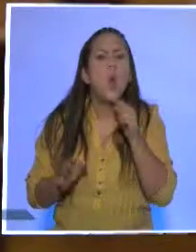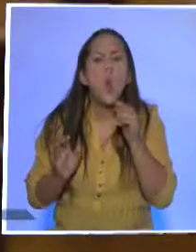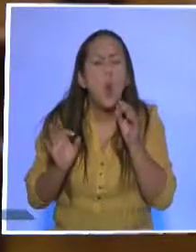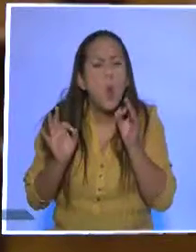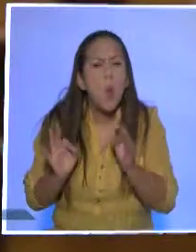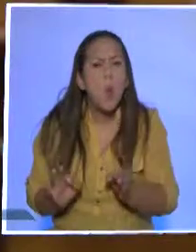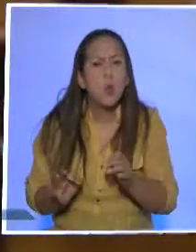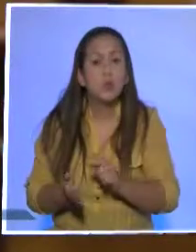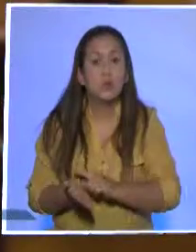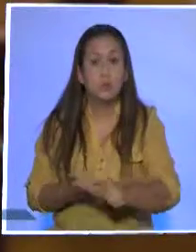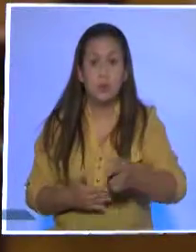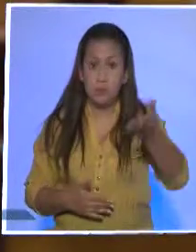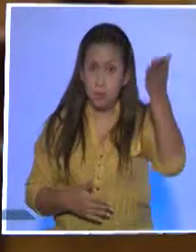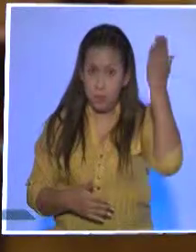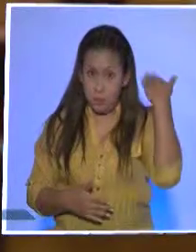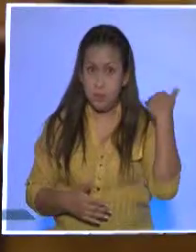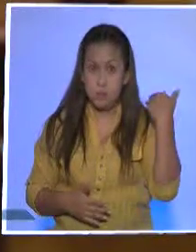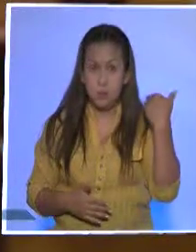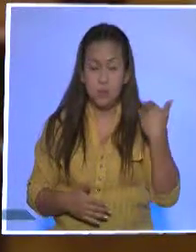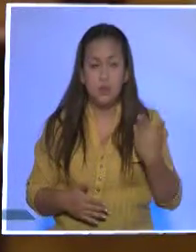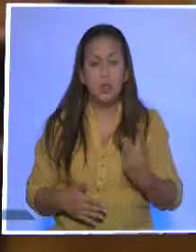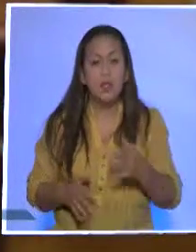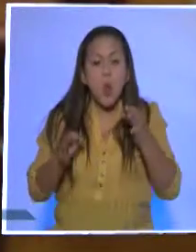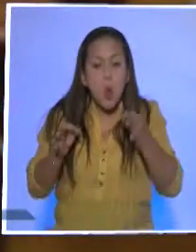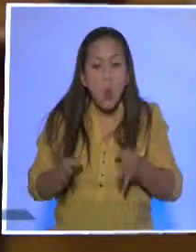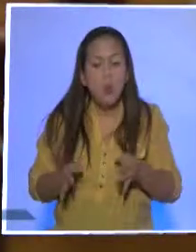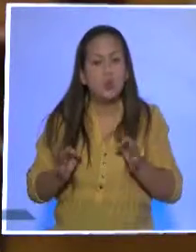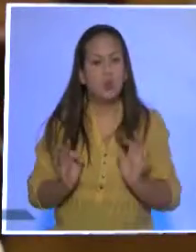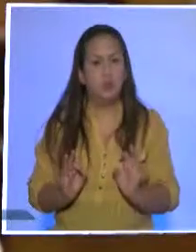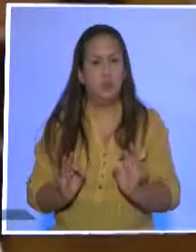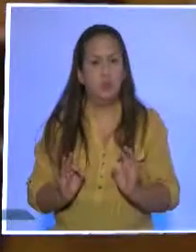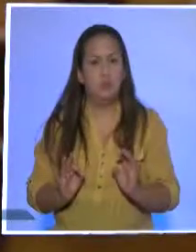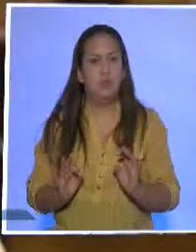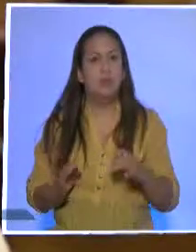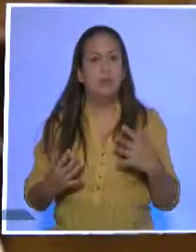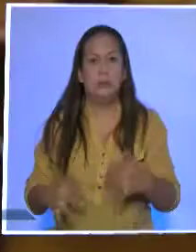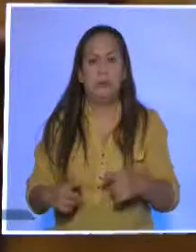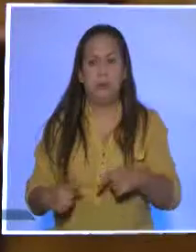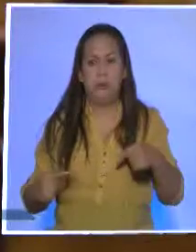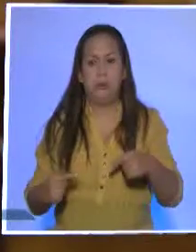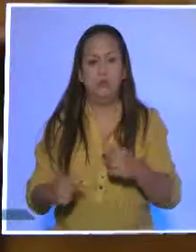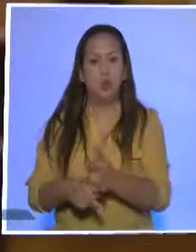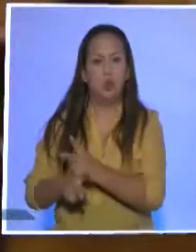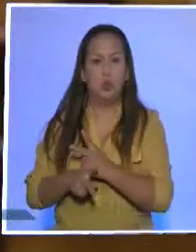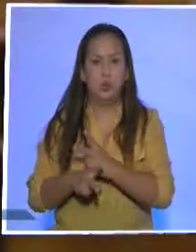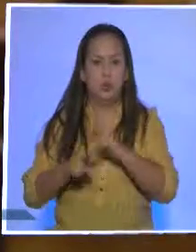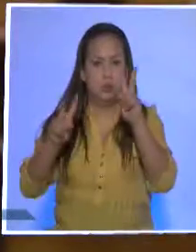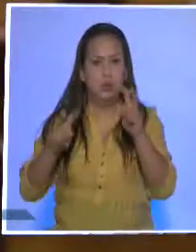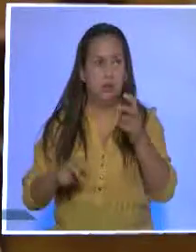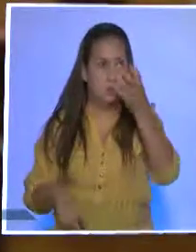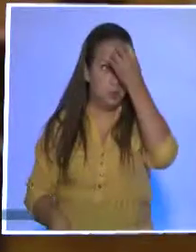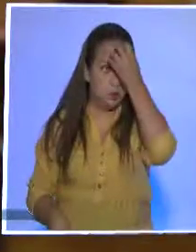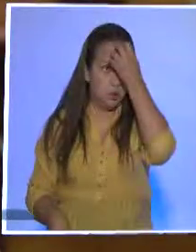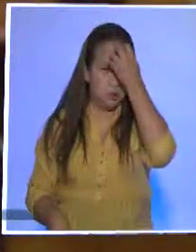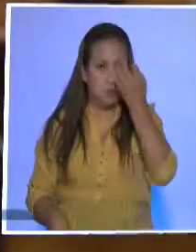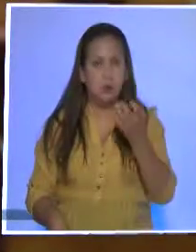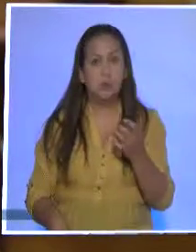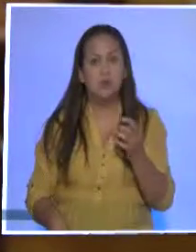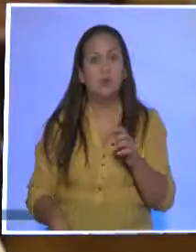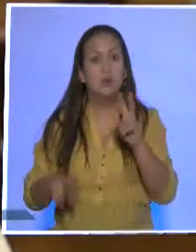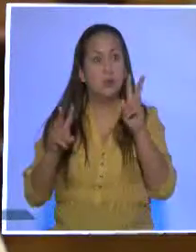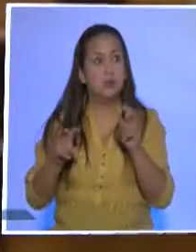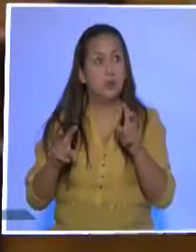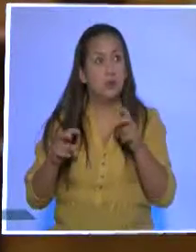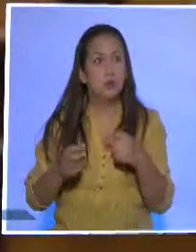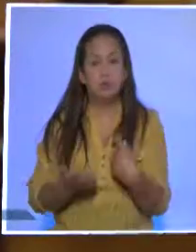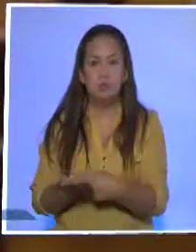un enfrentamiento justamente en el consejo de educación donde se está discutiendo el